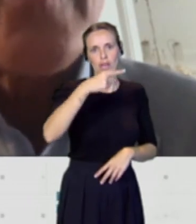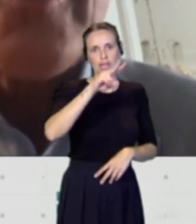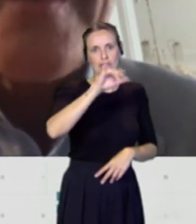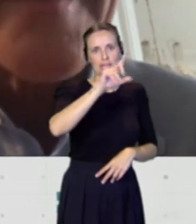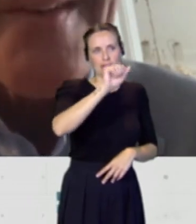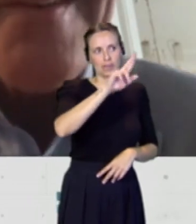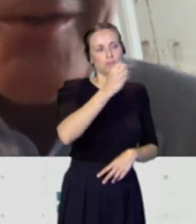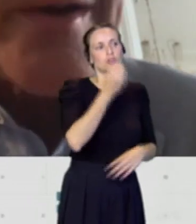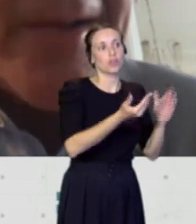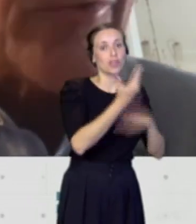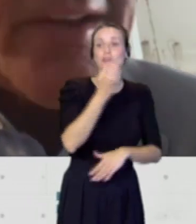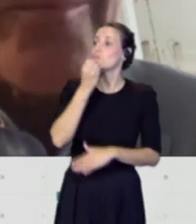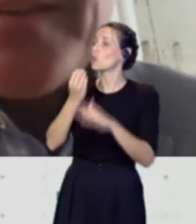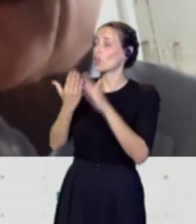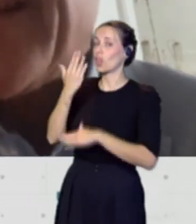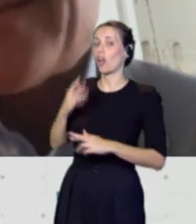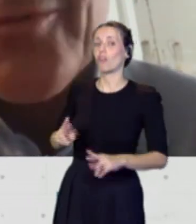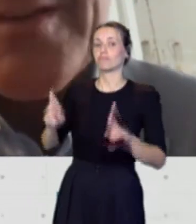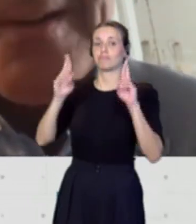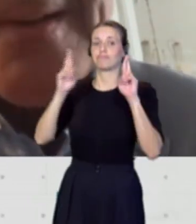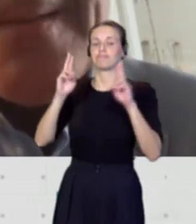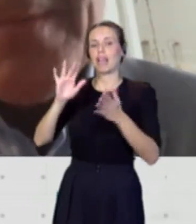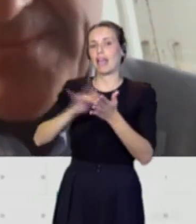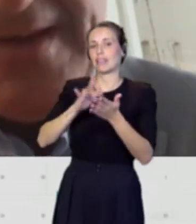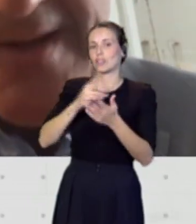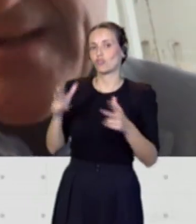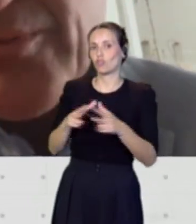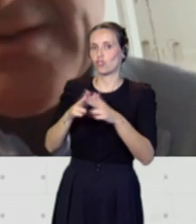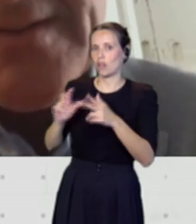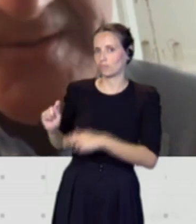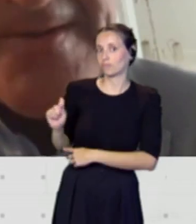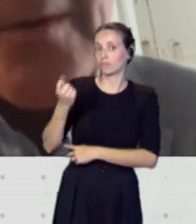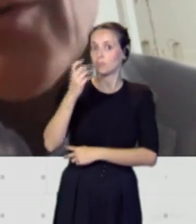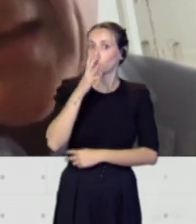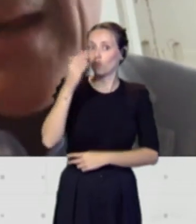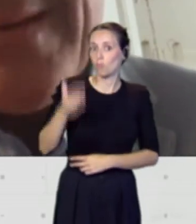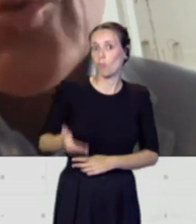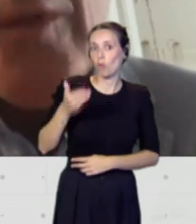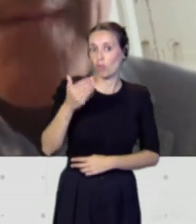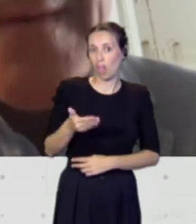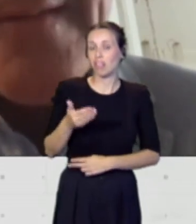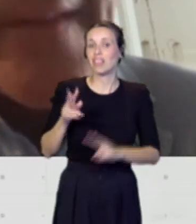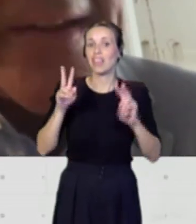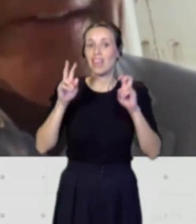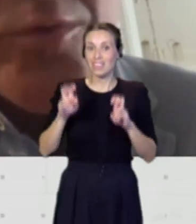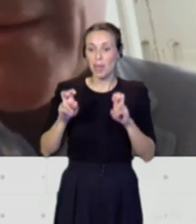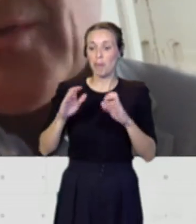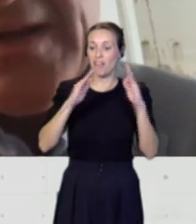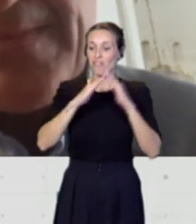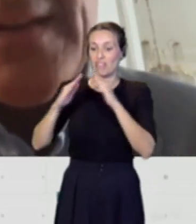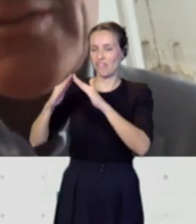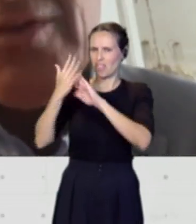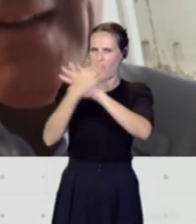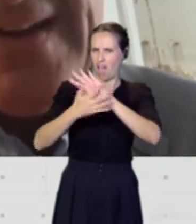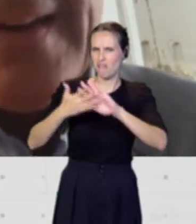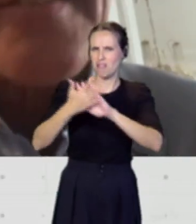Muy buenos días. Y ojalá consigamos esa agenda social también, era importante, con el capítulo de vivienda del que tanto hablamos en